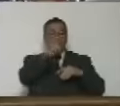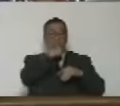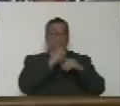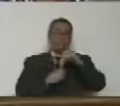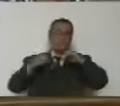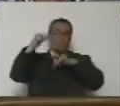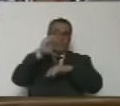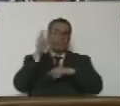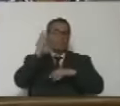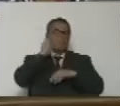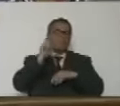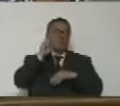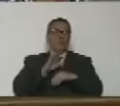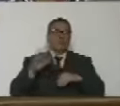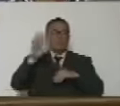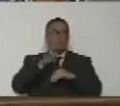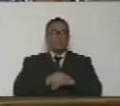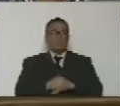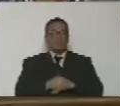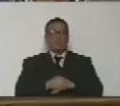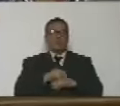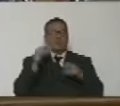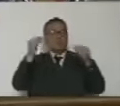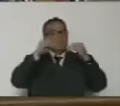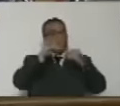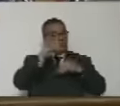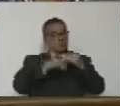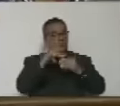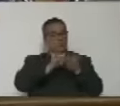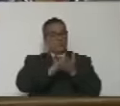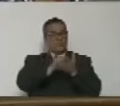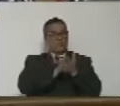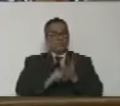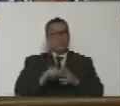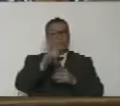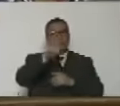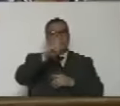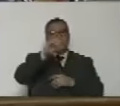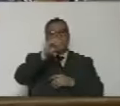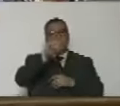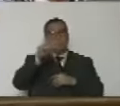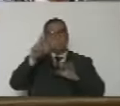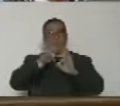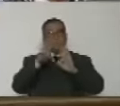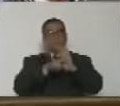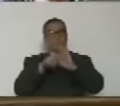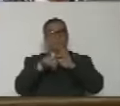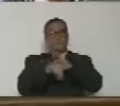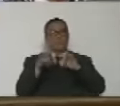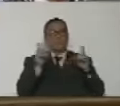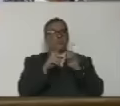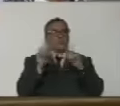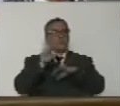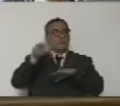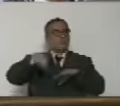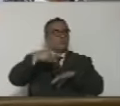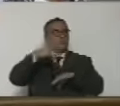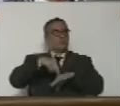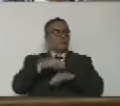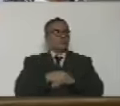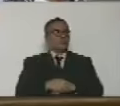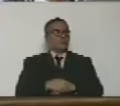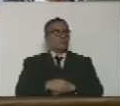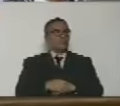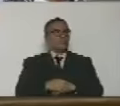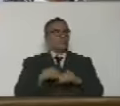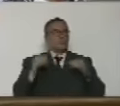en la República Bolivariana de Venezuela, de acuerdo con lo establecido en el artículo 111 del Reglamento Interior y debates de la Asamblea